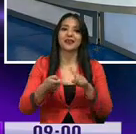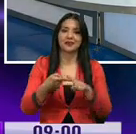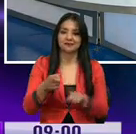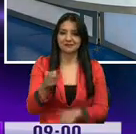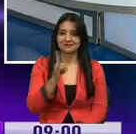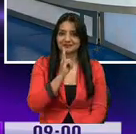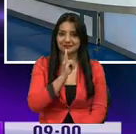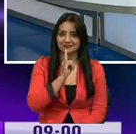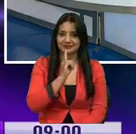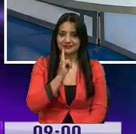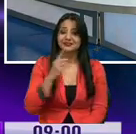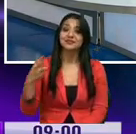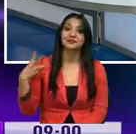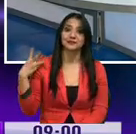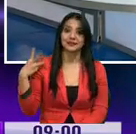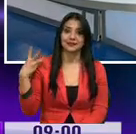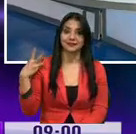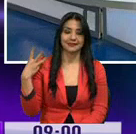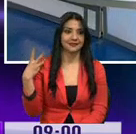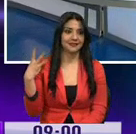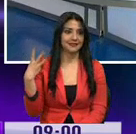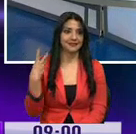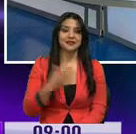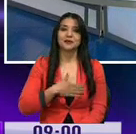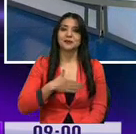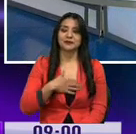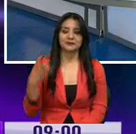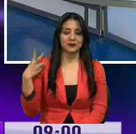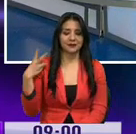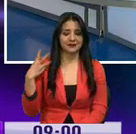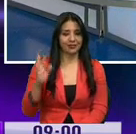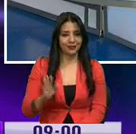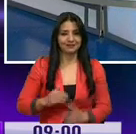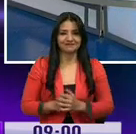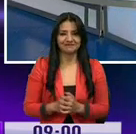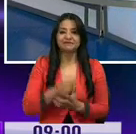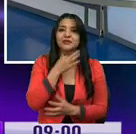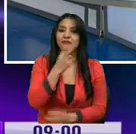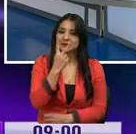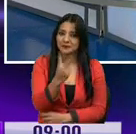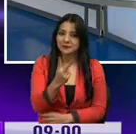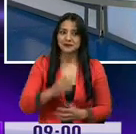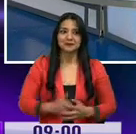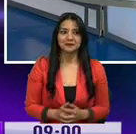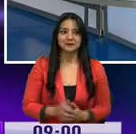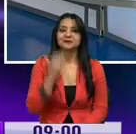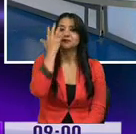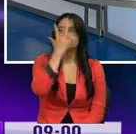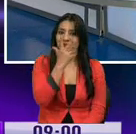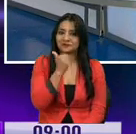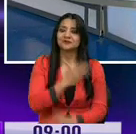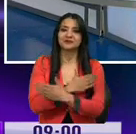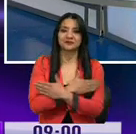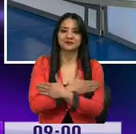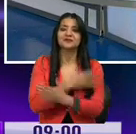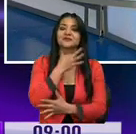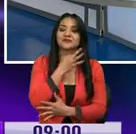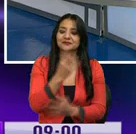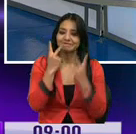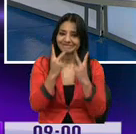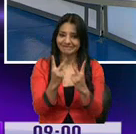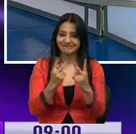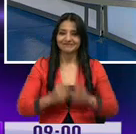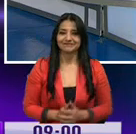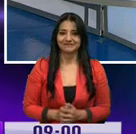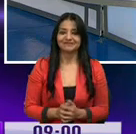De Washington, por favor. Ah, de Washington, perdón. Pero bueno, verte, Isa querida. Feliz de igual saludarles, me encanta verles. Qué gracias,